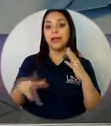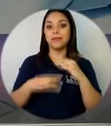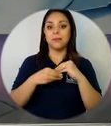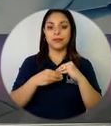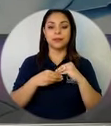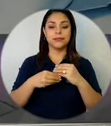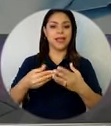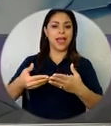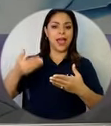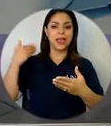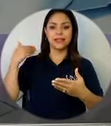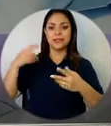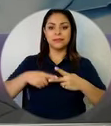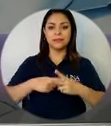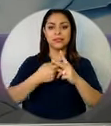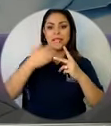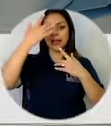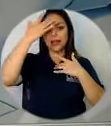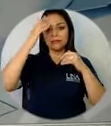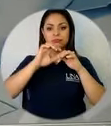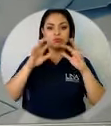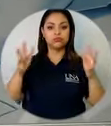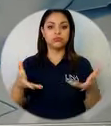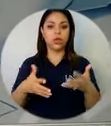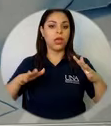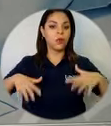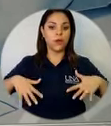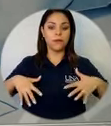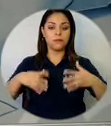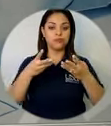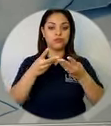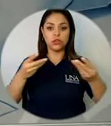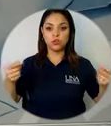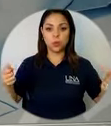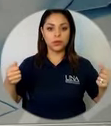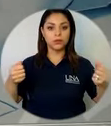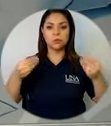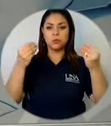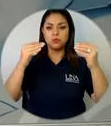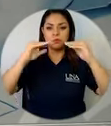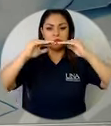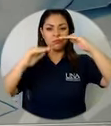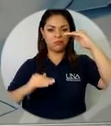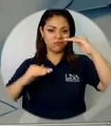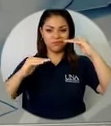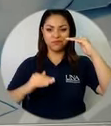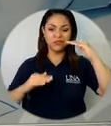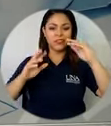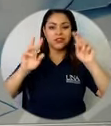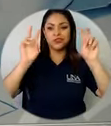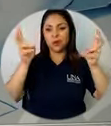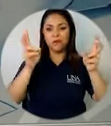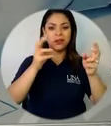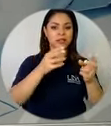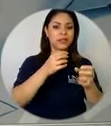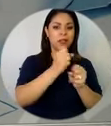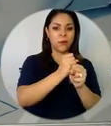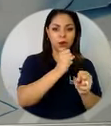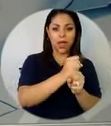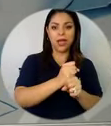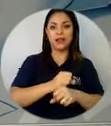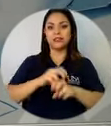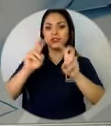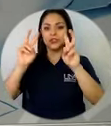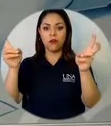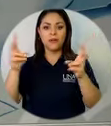que además, antes de que iniciara la pandemia, no habíamos resuelto una serie de brechas en materia de mercado laboral,